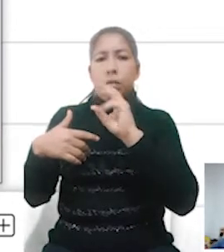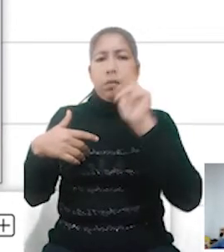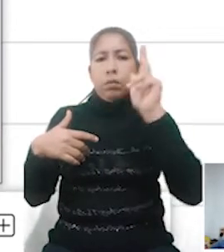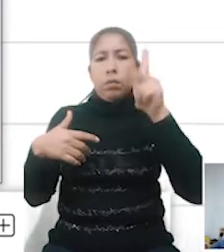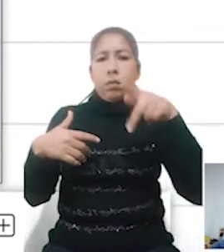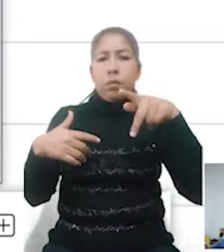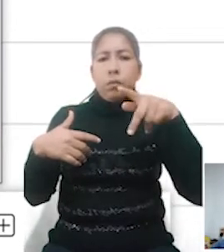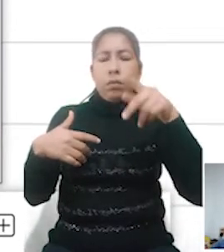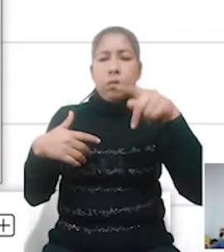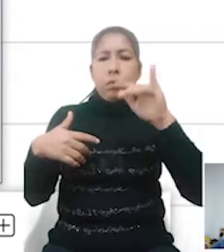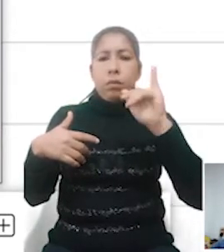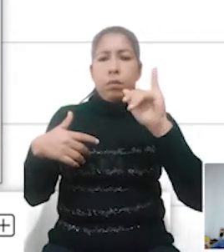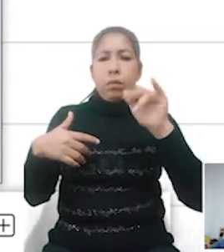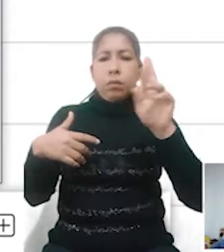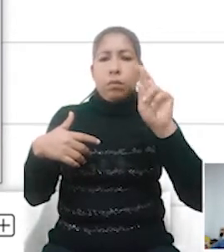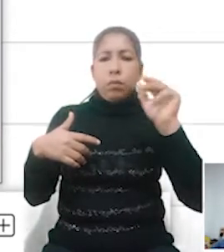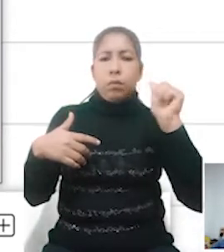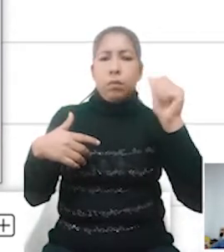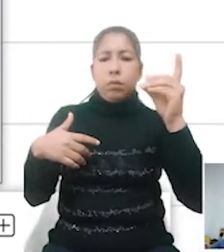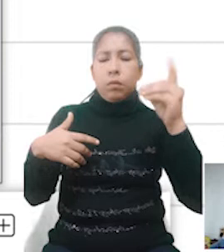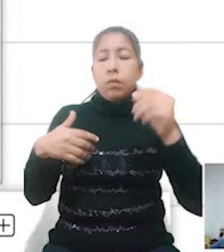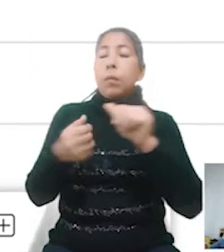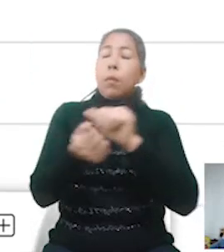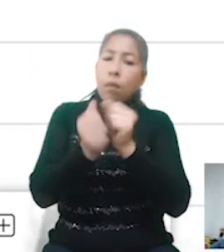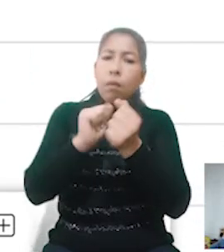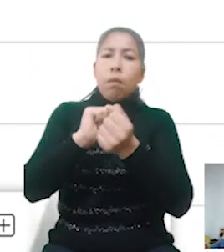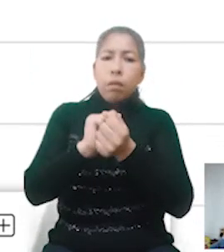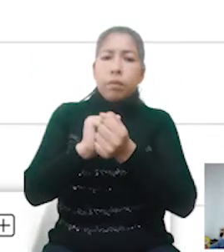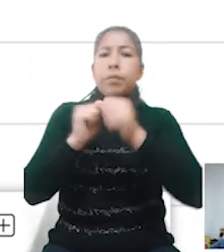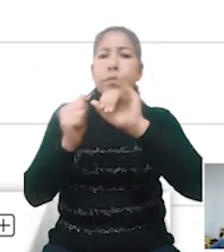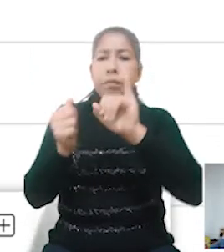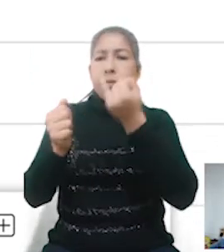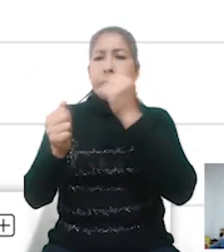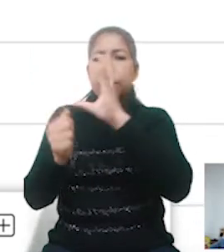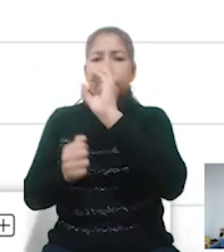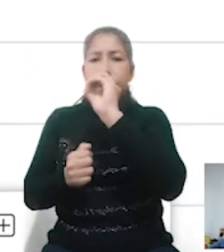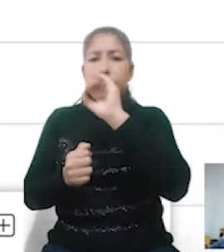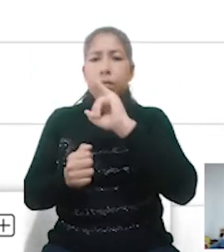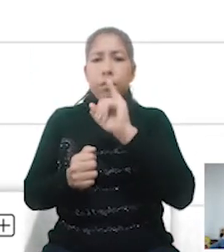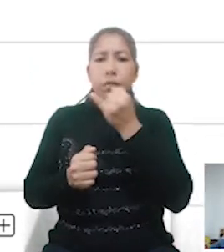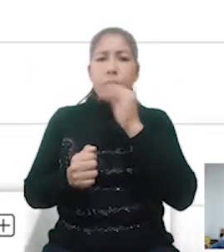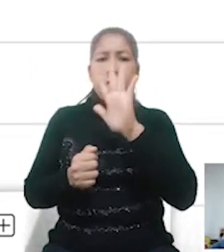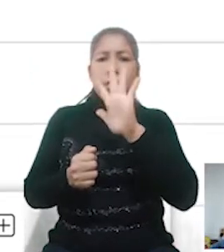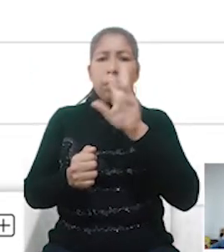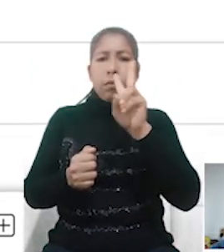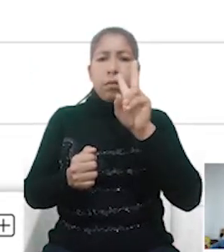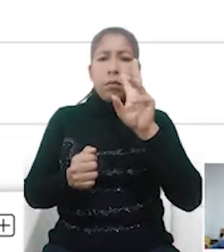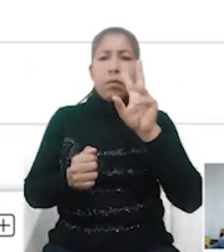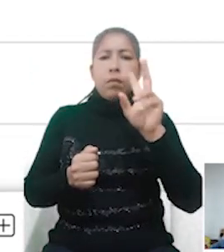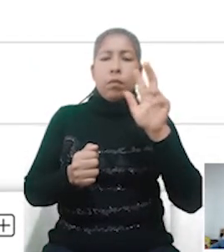sextos radianes, o puede expresarlo en valor decimal, que sería 0.52